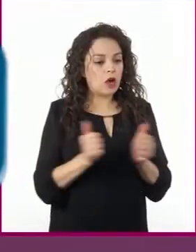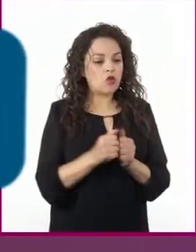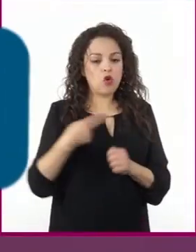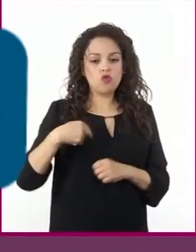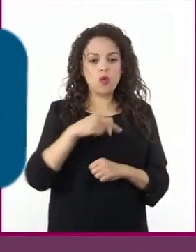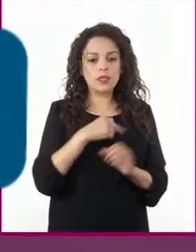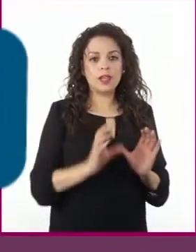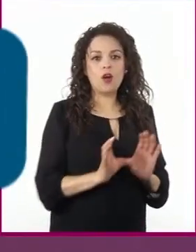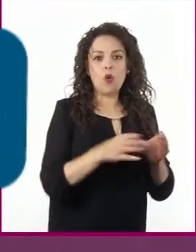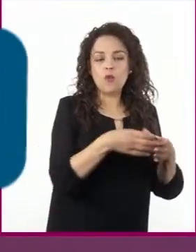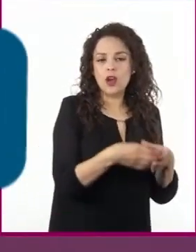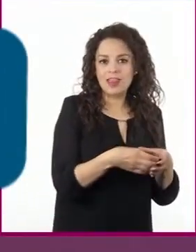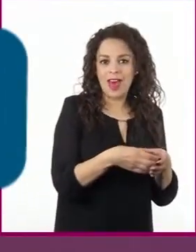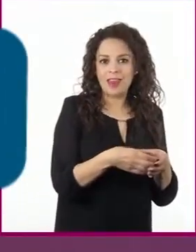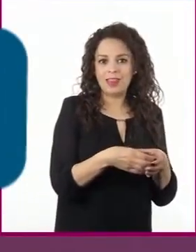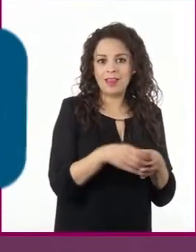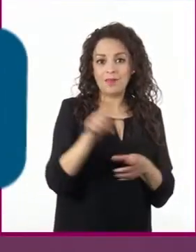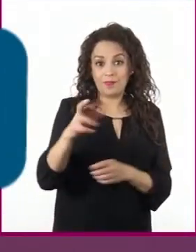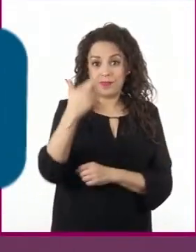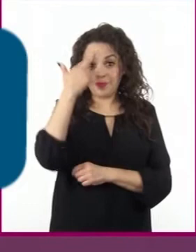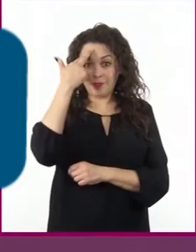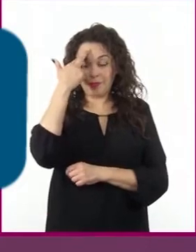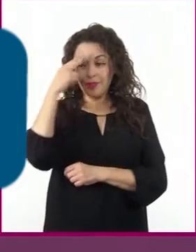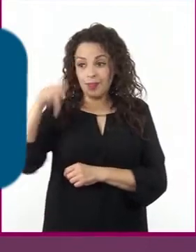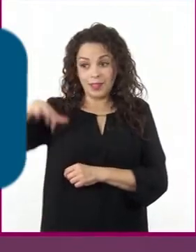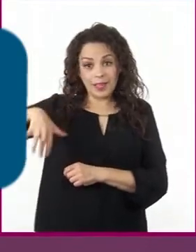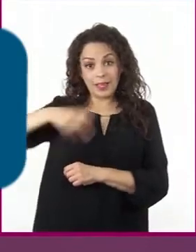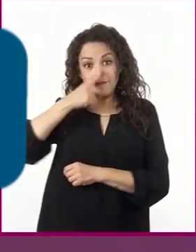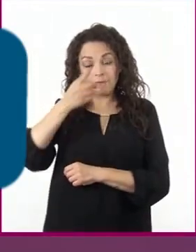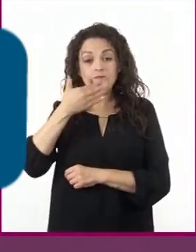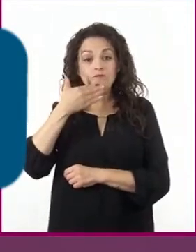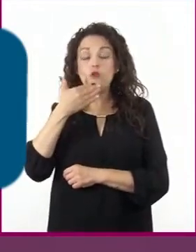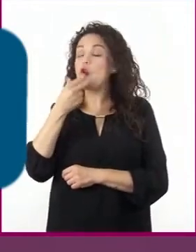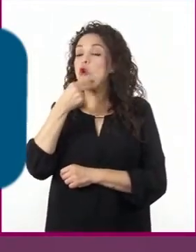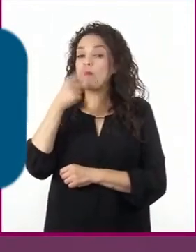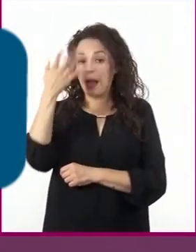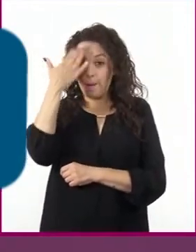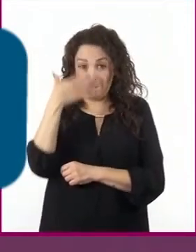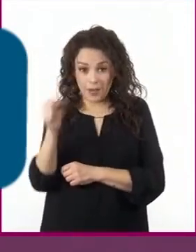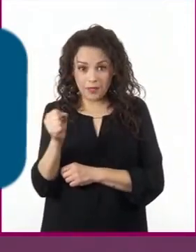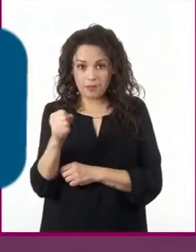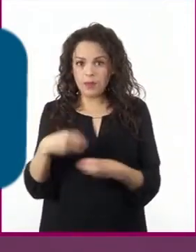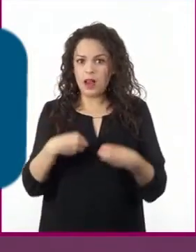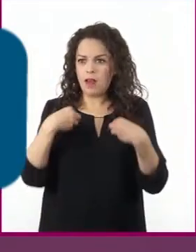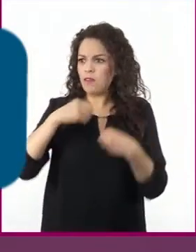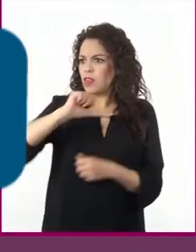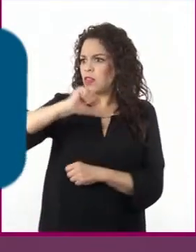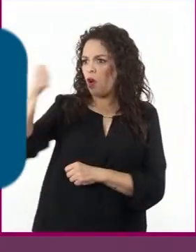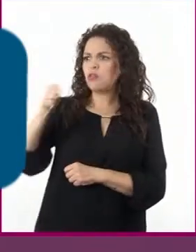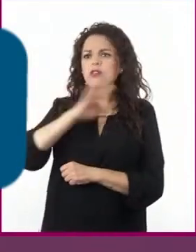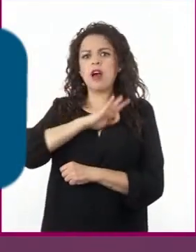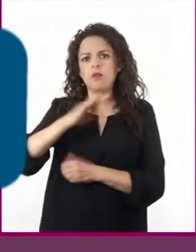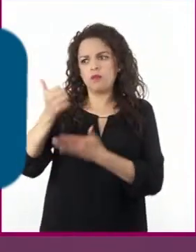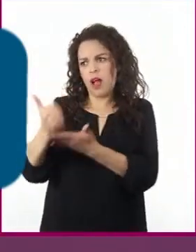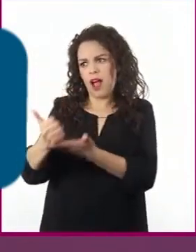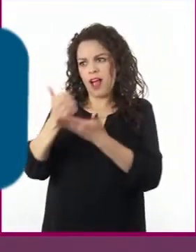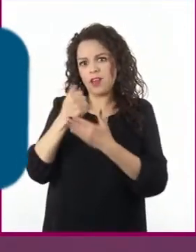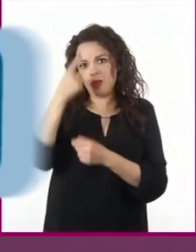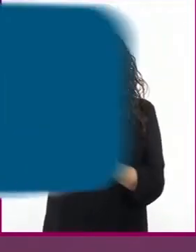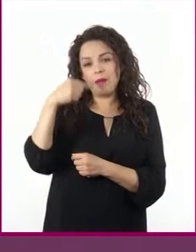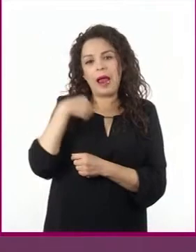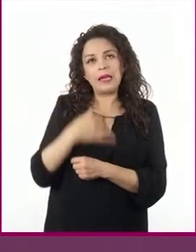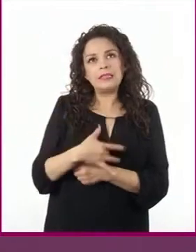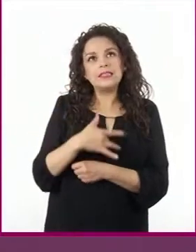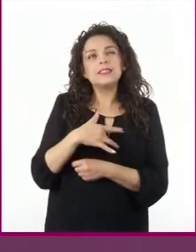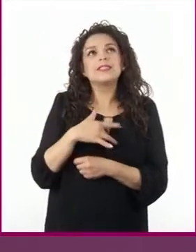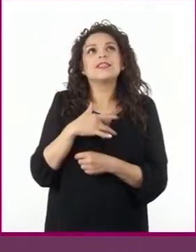Recordando lo que mencionó el especialista en su intervención, la vida de otros puede ser una guía o fuente de inspiración para quien lee